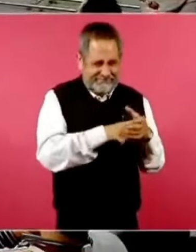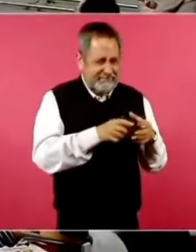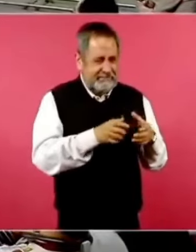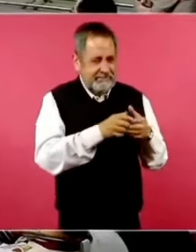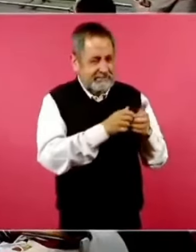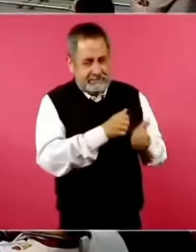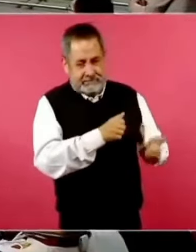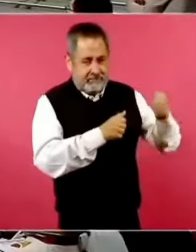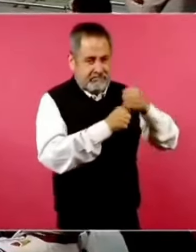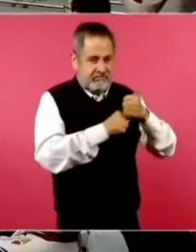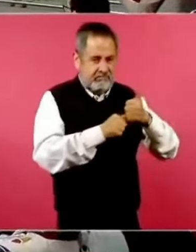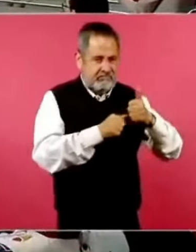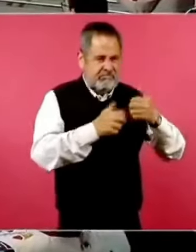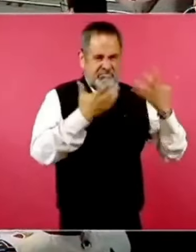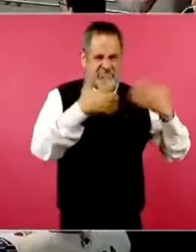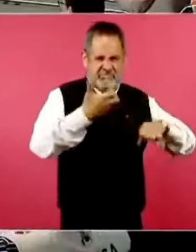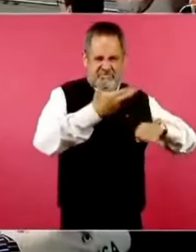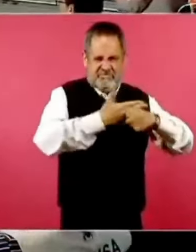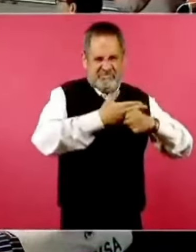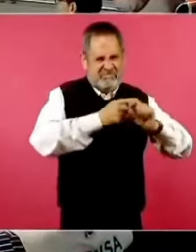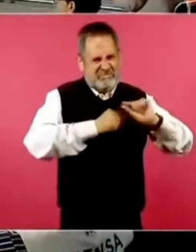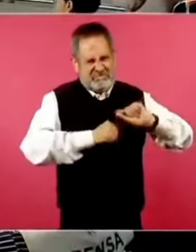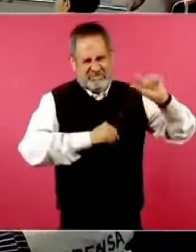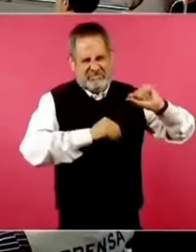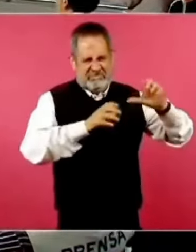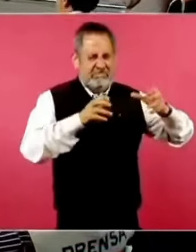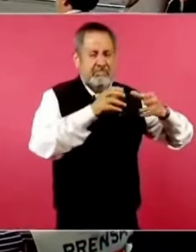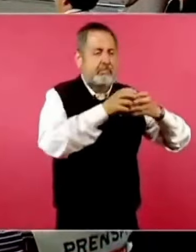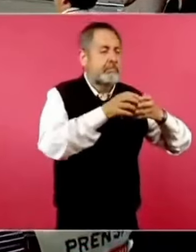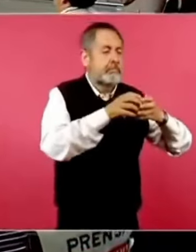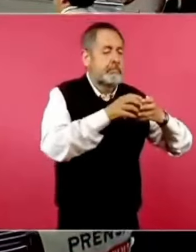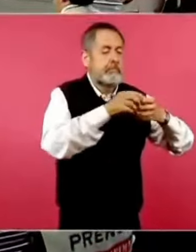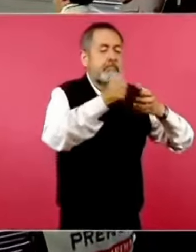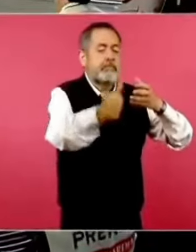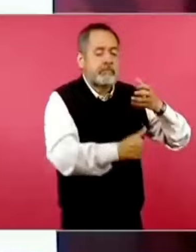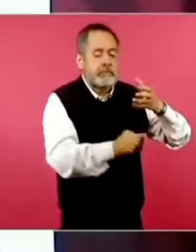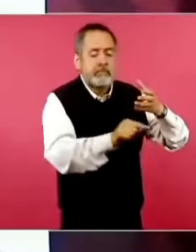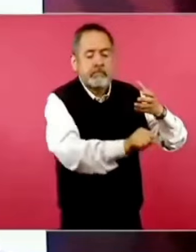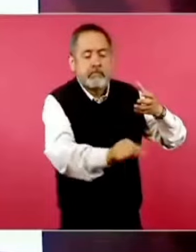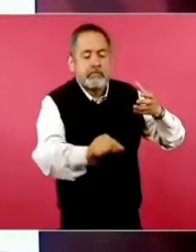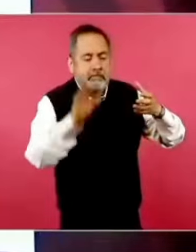cada corporativo de los más importantes, tiene de empleados